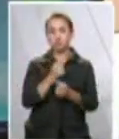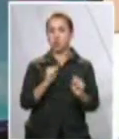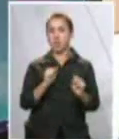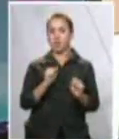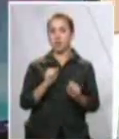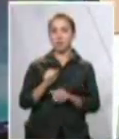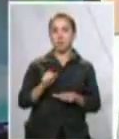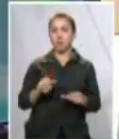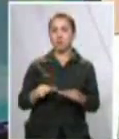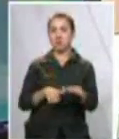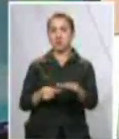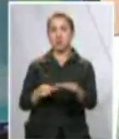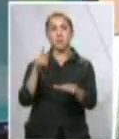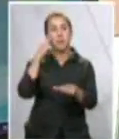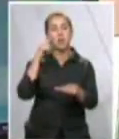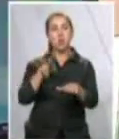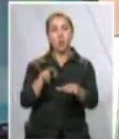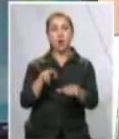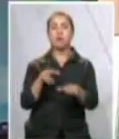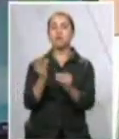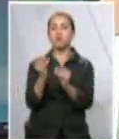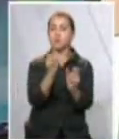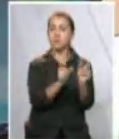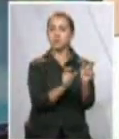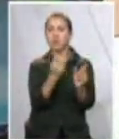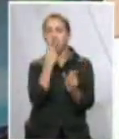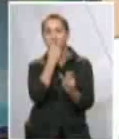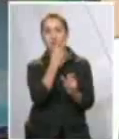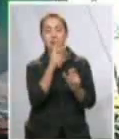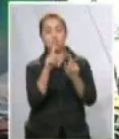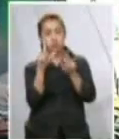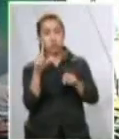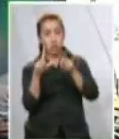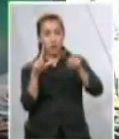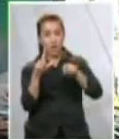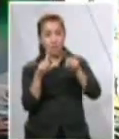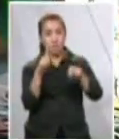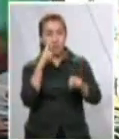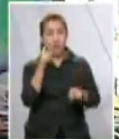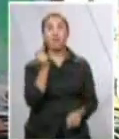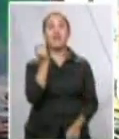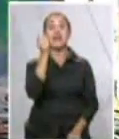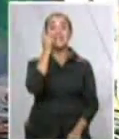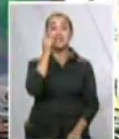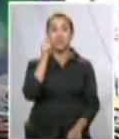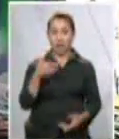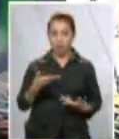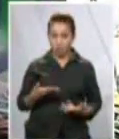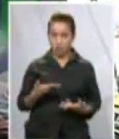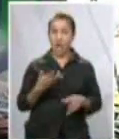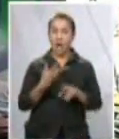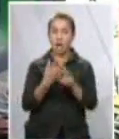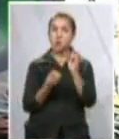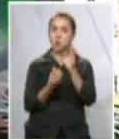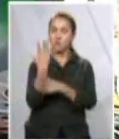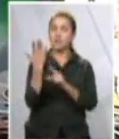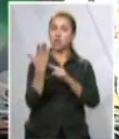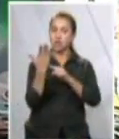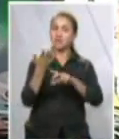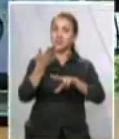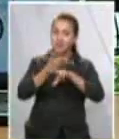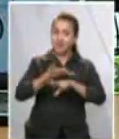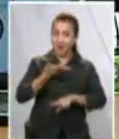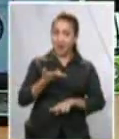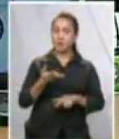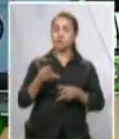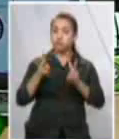él. Probablemente hay muchas personas que van a ver este programa y se van a enterar recién de que estas tecnologías existen, de que